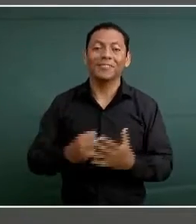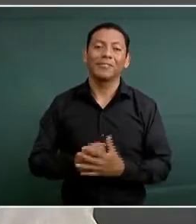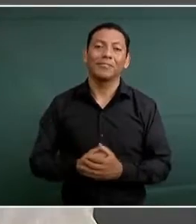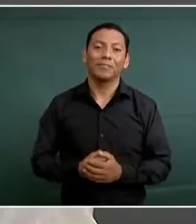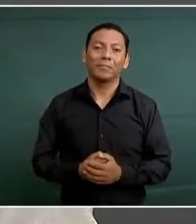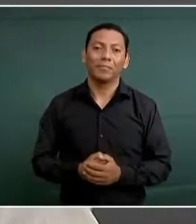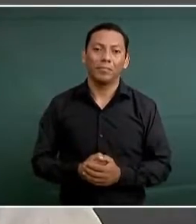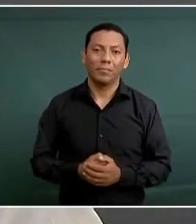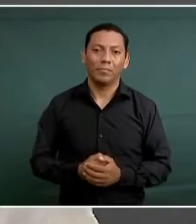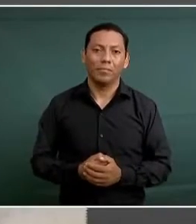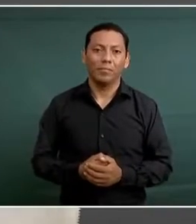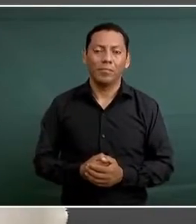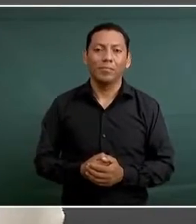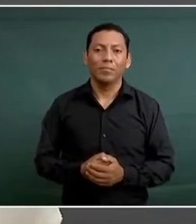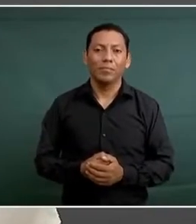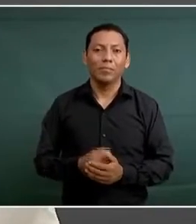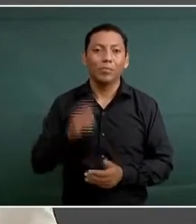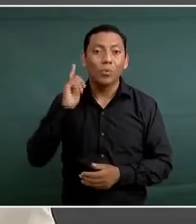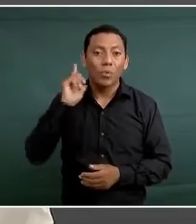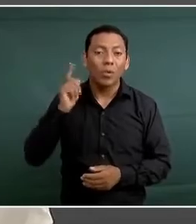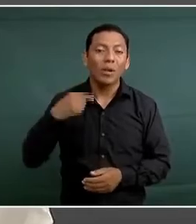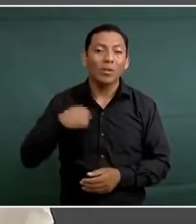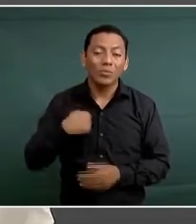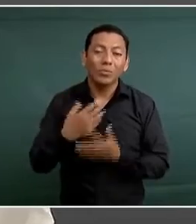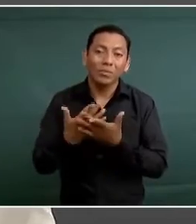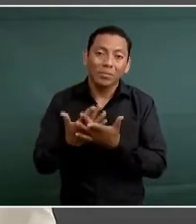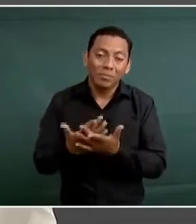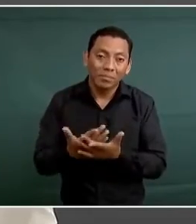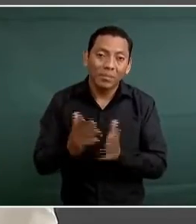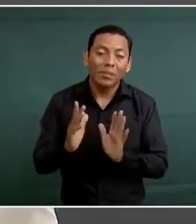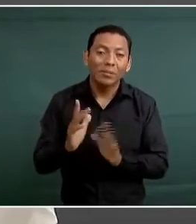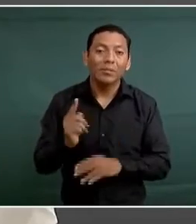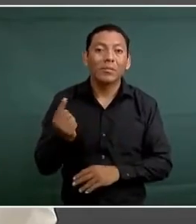entonces yo espero que